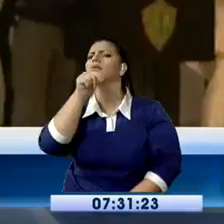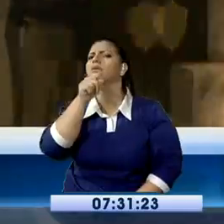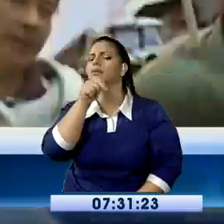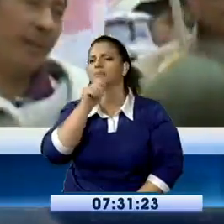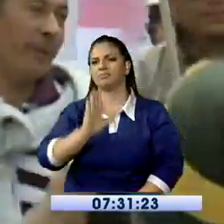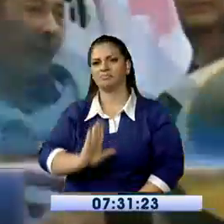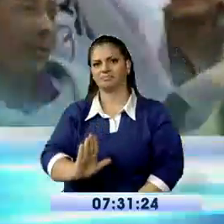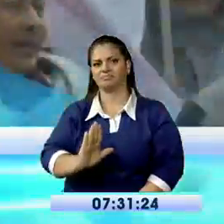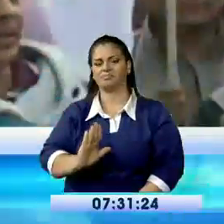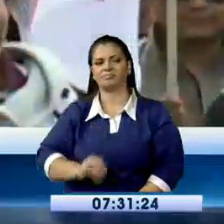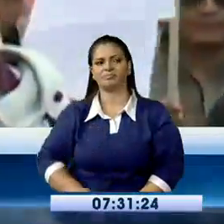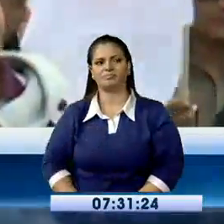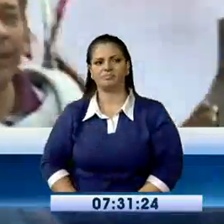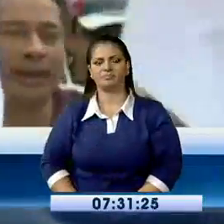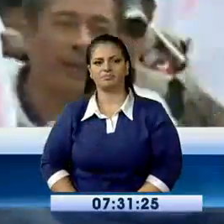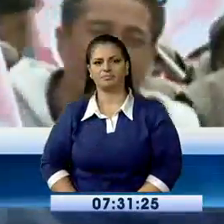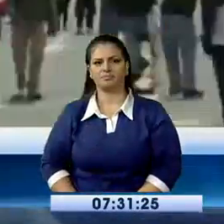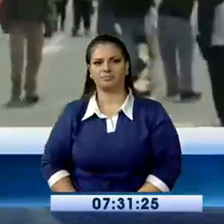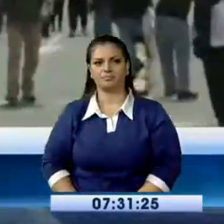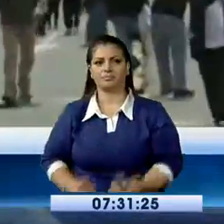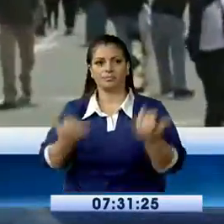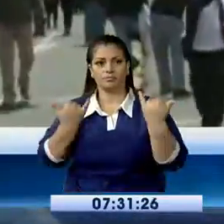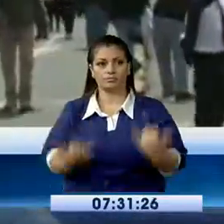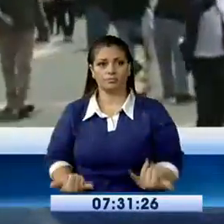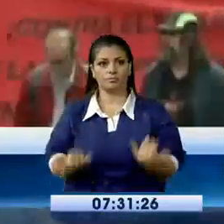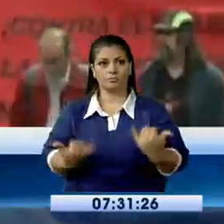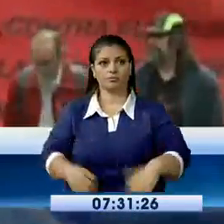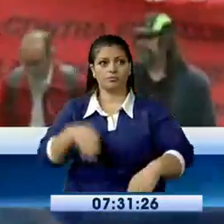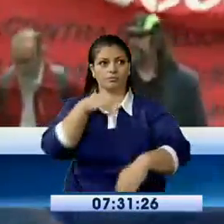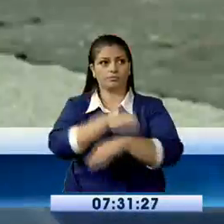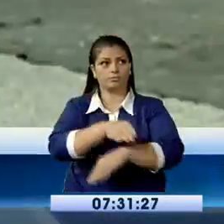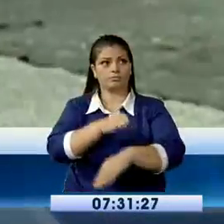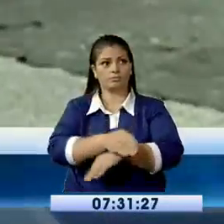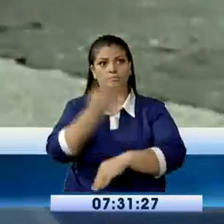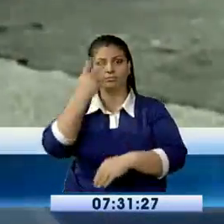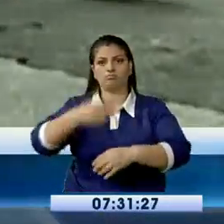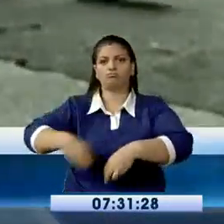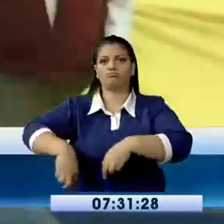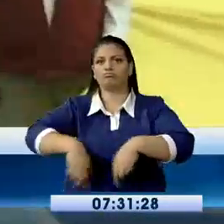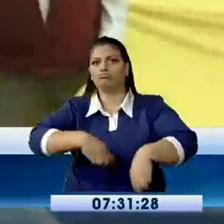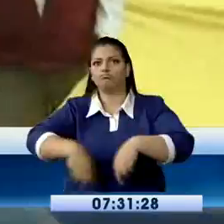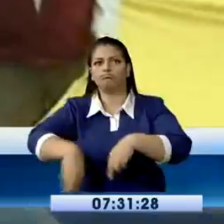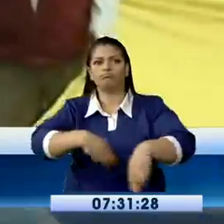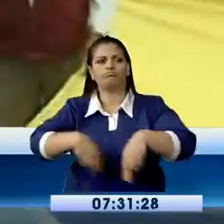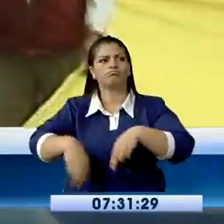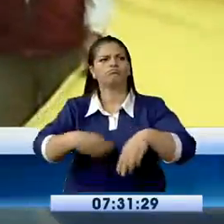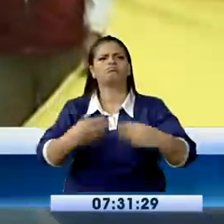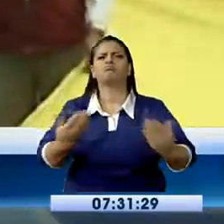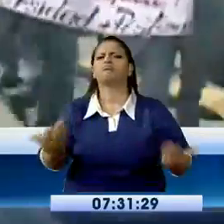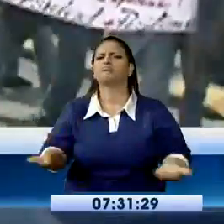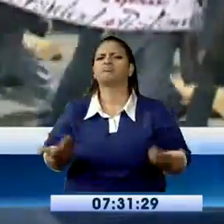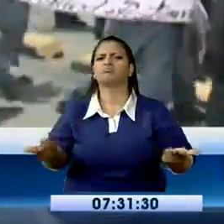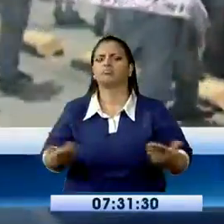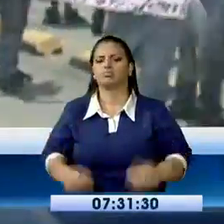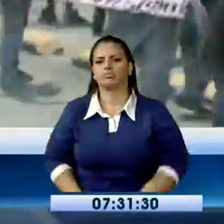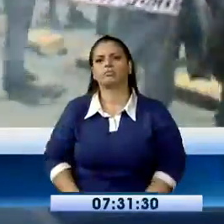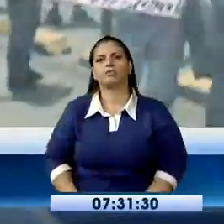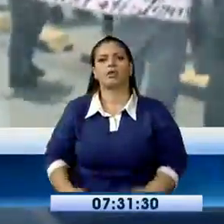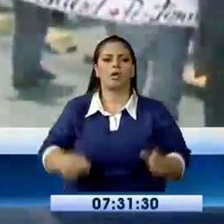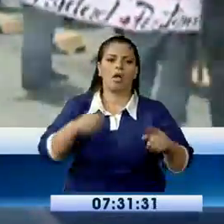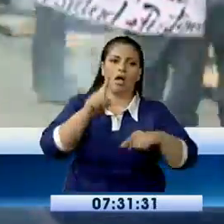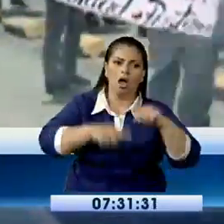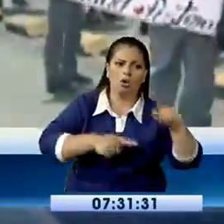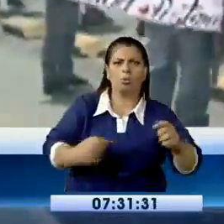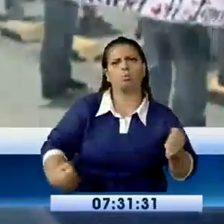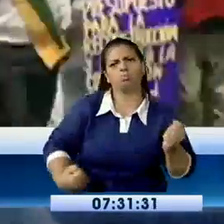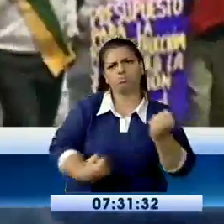Esta tarde se desarrollarán movilizaciones y concentraciones a favor y en contra del gobierno nacional. Organizaciones sociales que agrupan